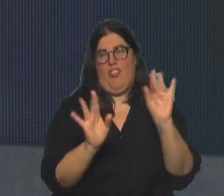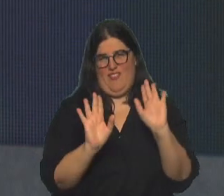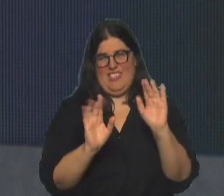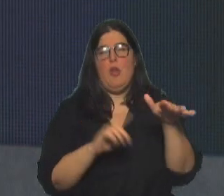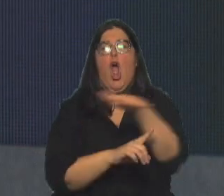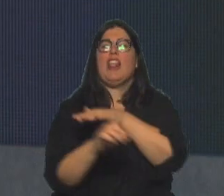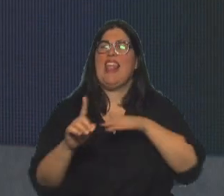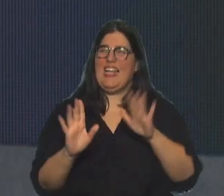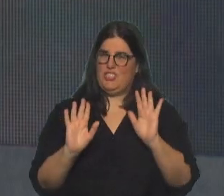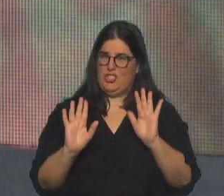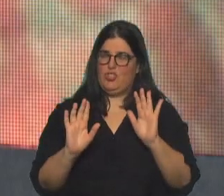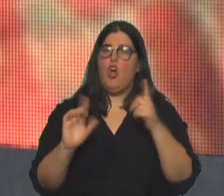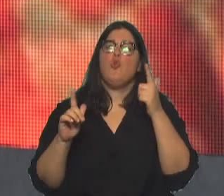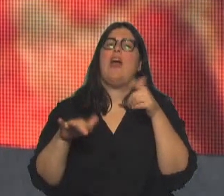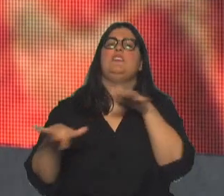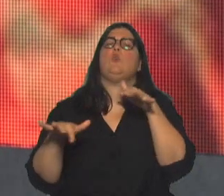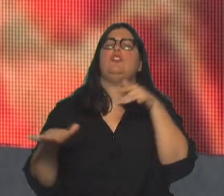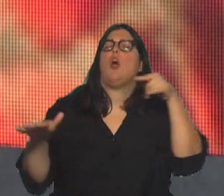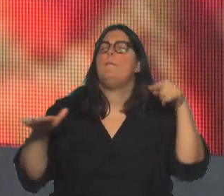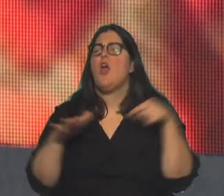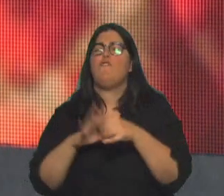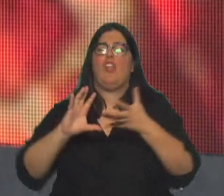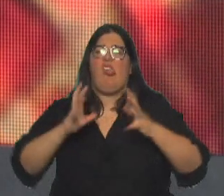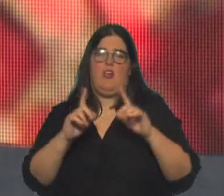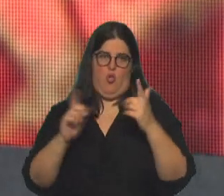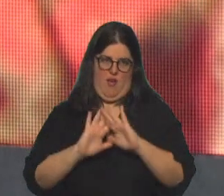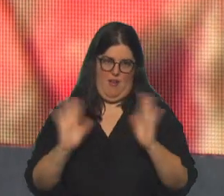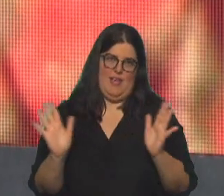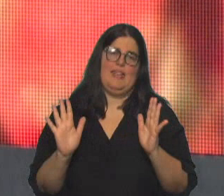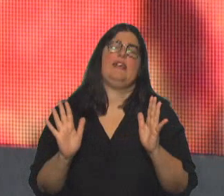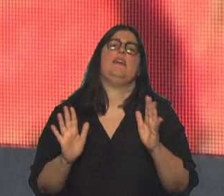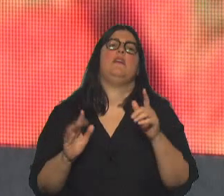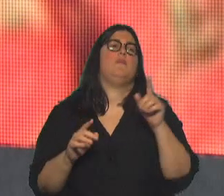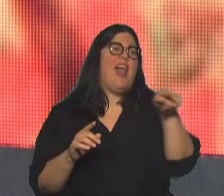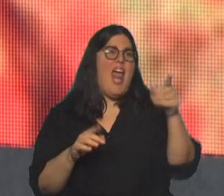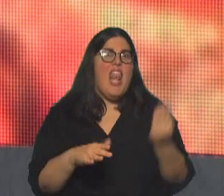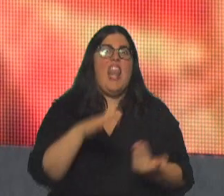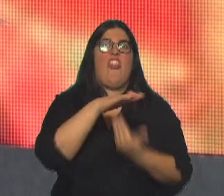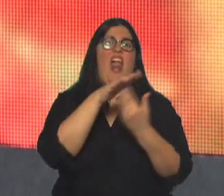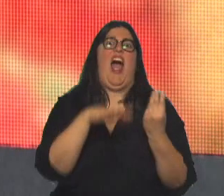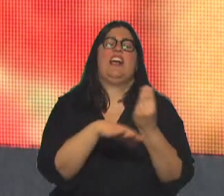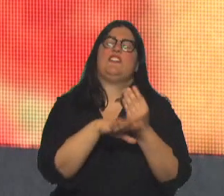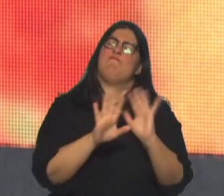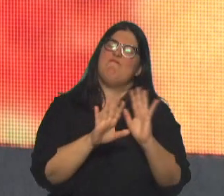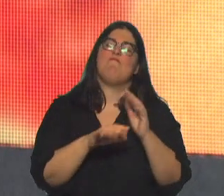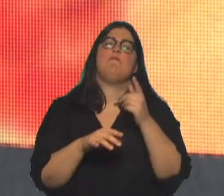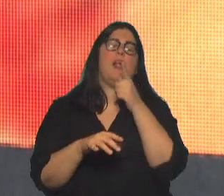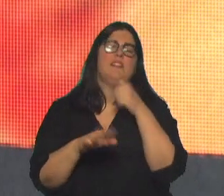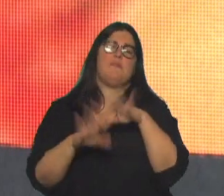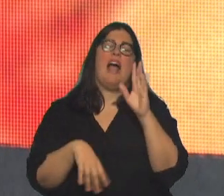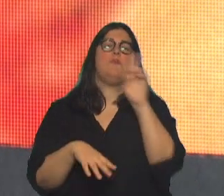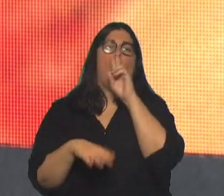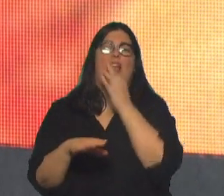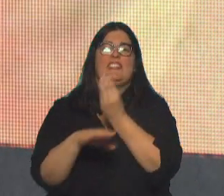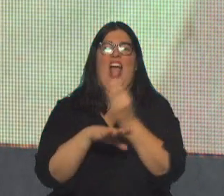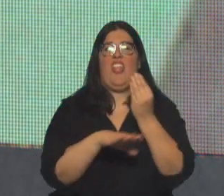una crisis muy profunda que dé lugar a ese tipo de liderazgo. Hay que ver que sean 2 mujeres las candidatas y eso